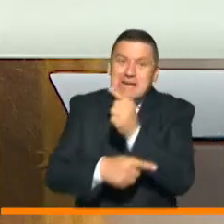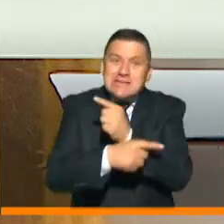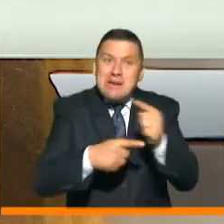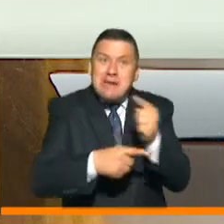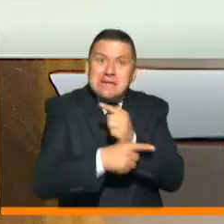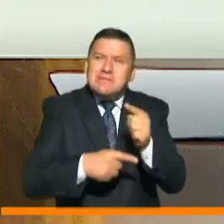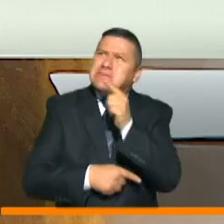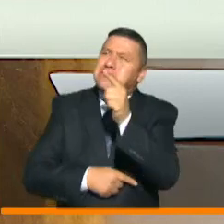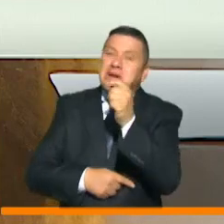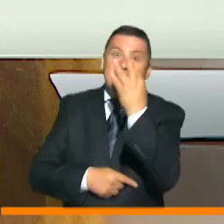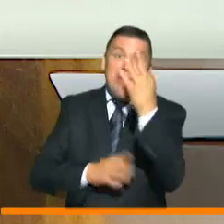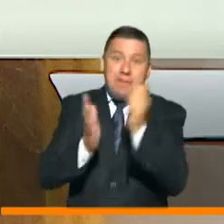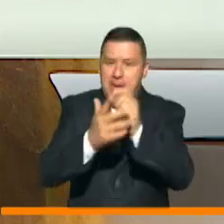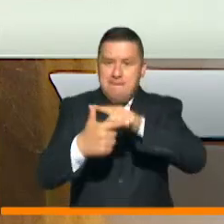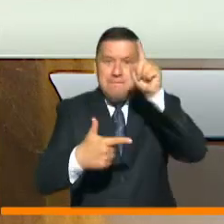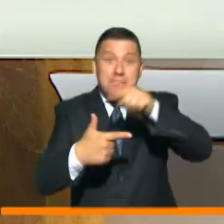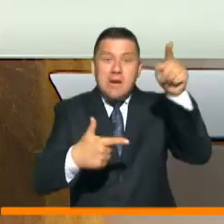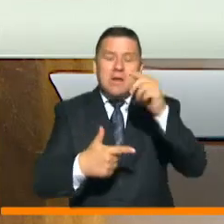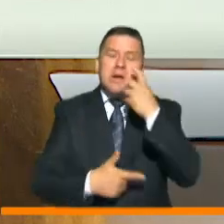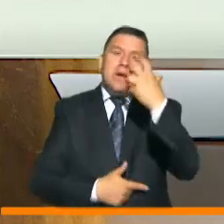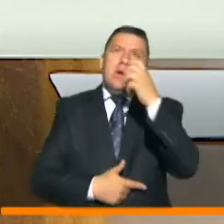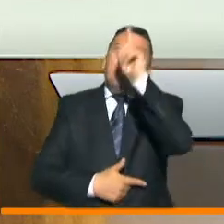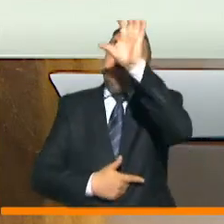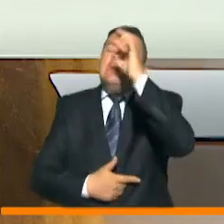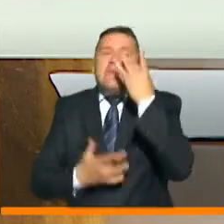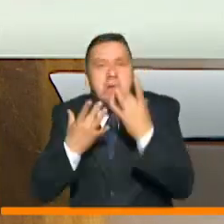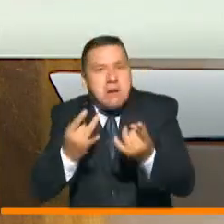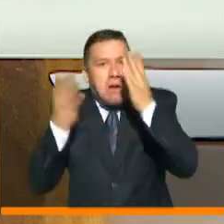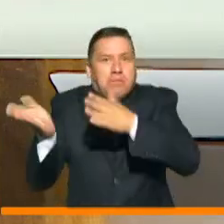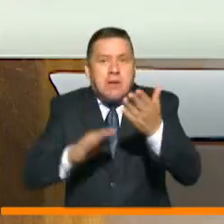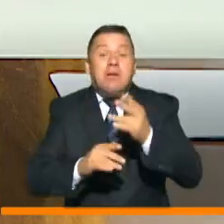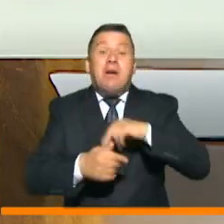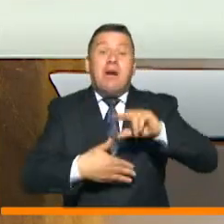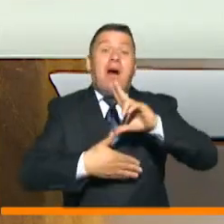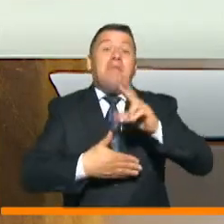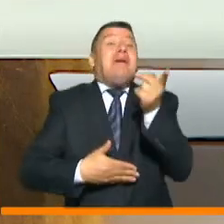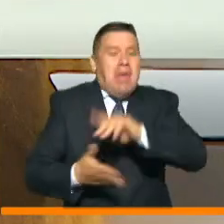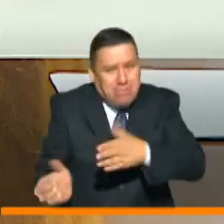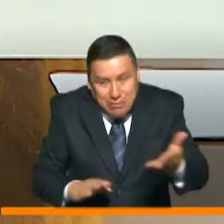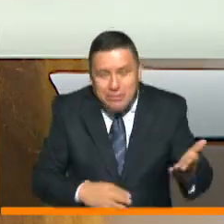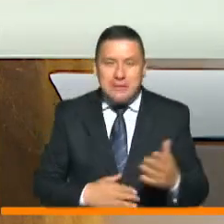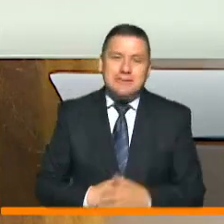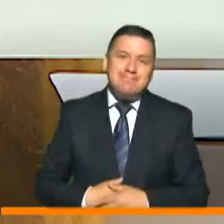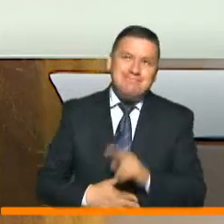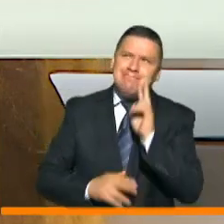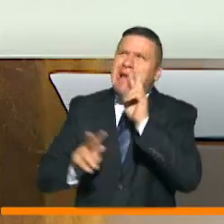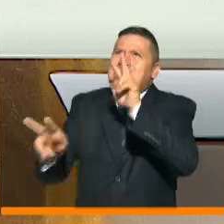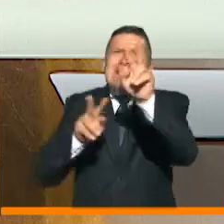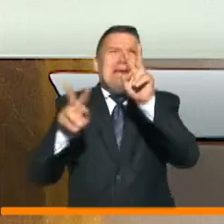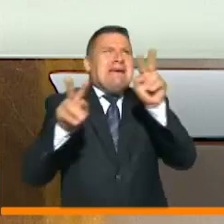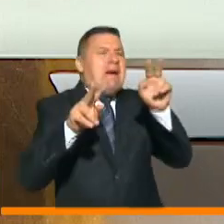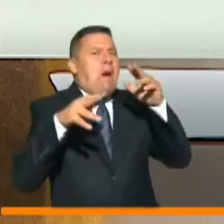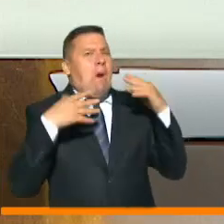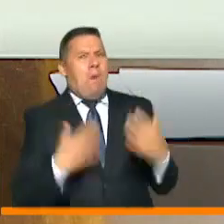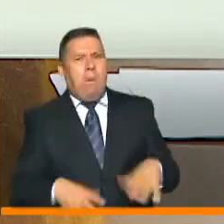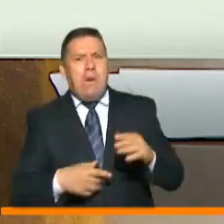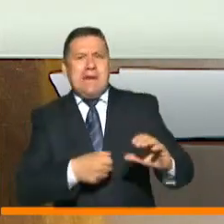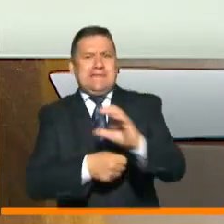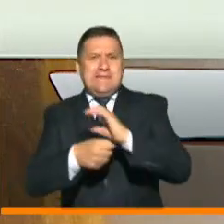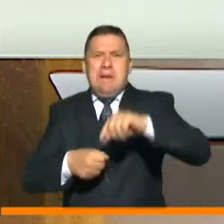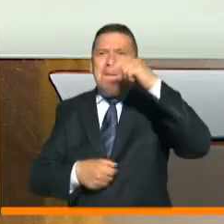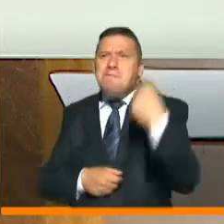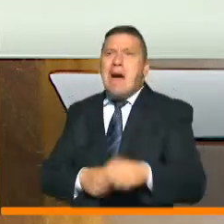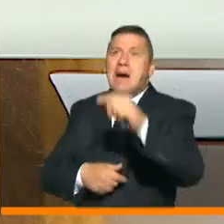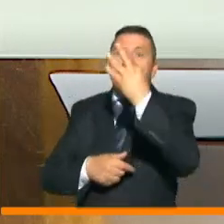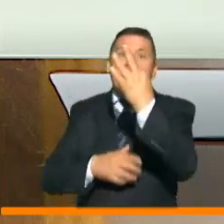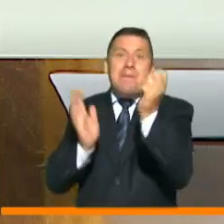semanas el tercer pico fue devastador en muchos países de Europa y también de América Latina. Nosotros hemos visto cómo se ha presentado ya en varias ciudades este